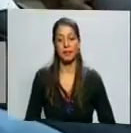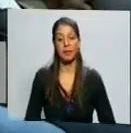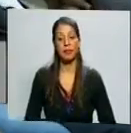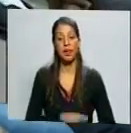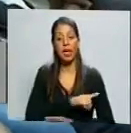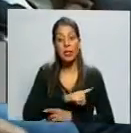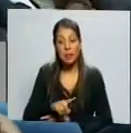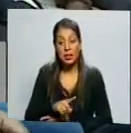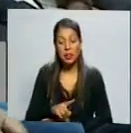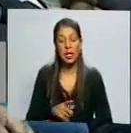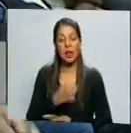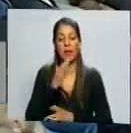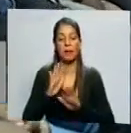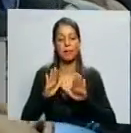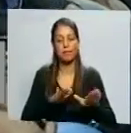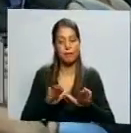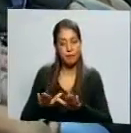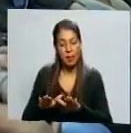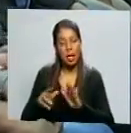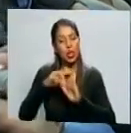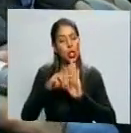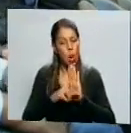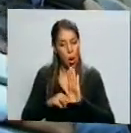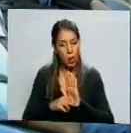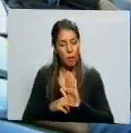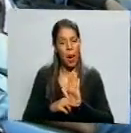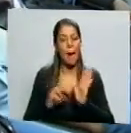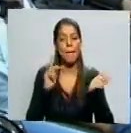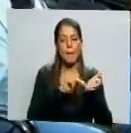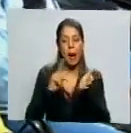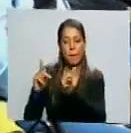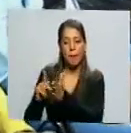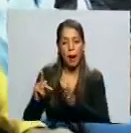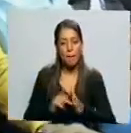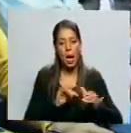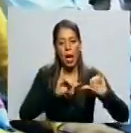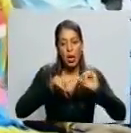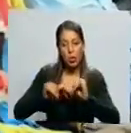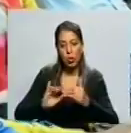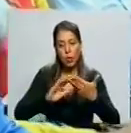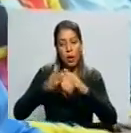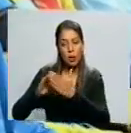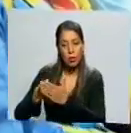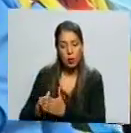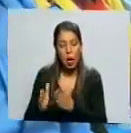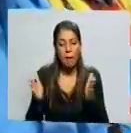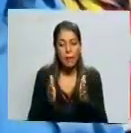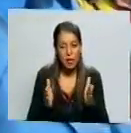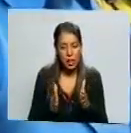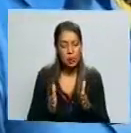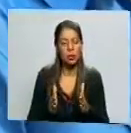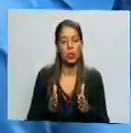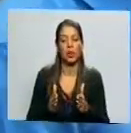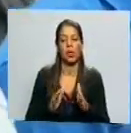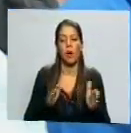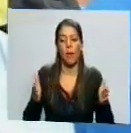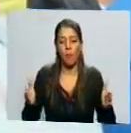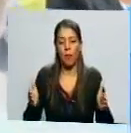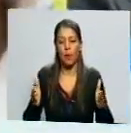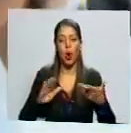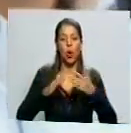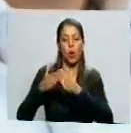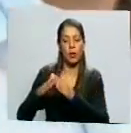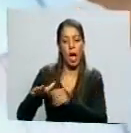Deberán prever medidas suficientes para asegurar la participación de dichos actores económicos de mediana y pequeña escala, escala comunal y del